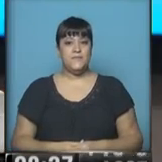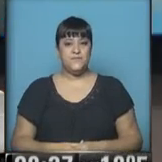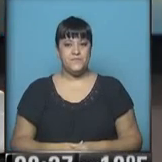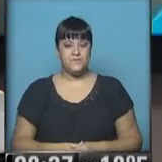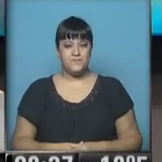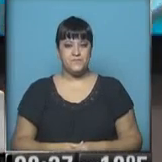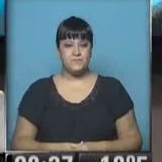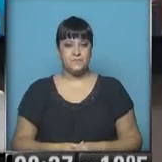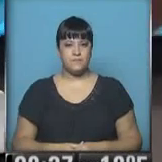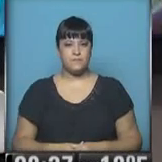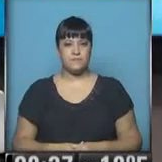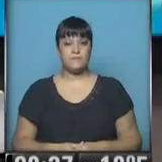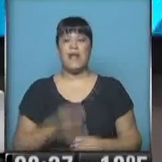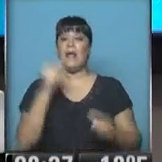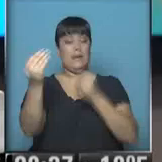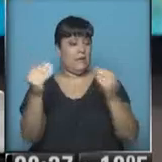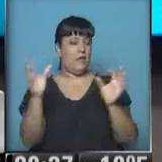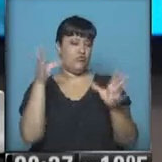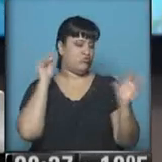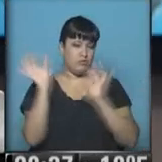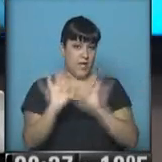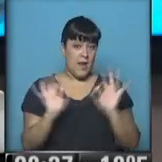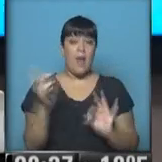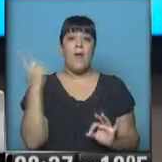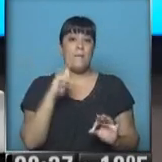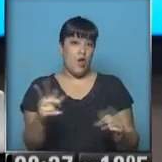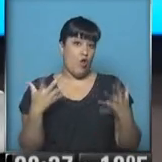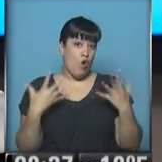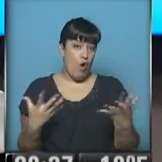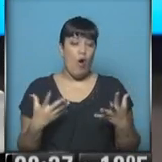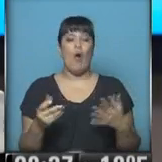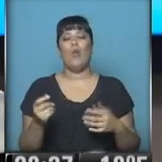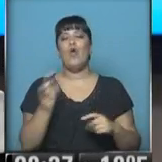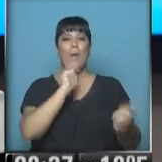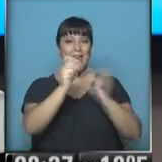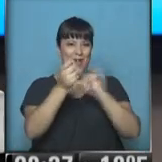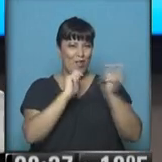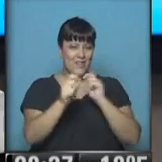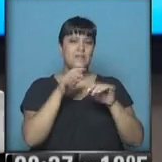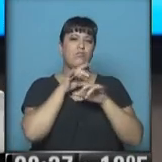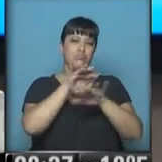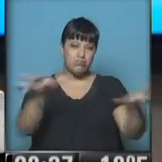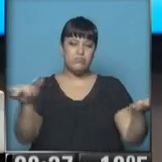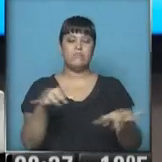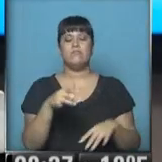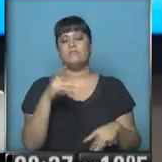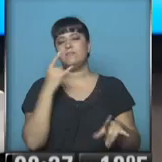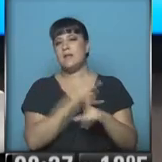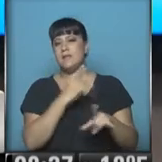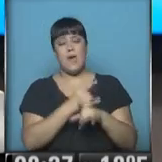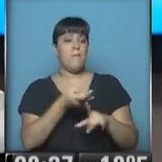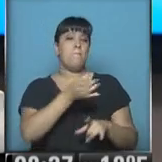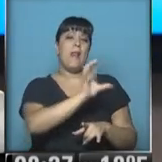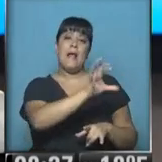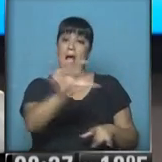algo no no de candidatos hasta ahora no sí obviamente en el periodismo ha habido requisitoria de todo de muchísimos medios y